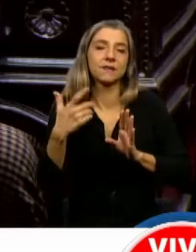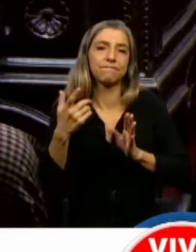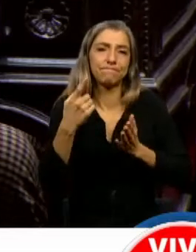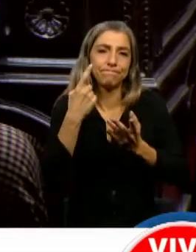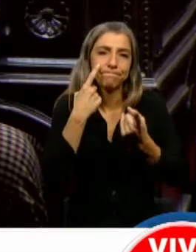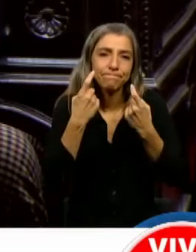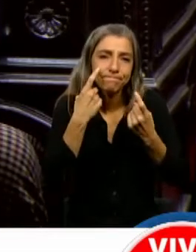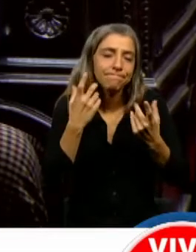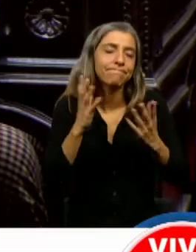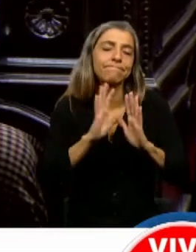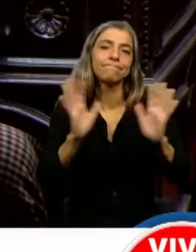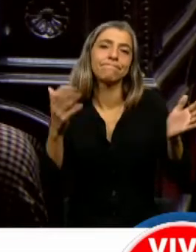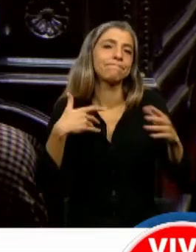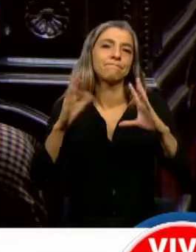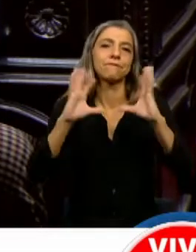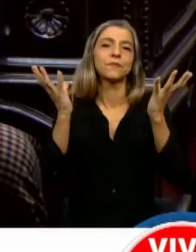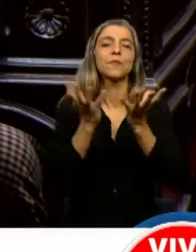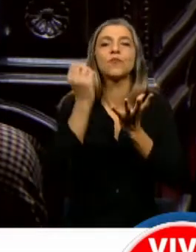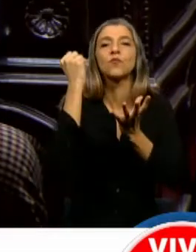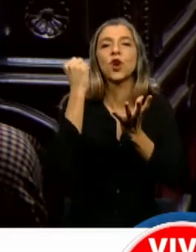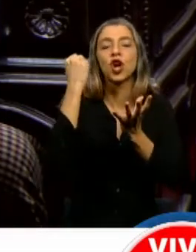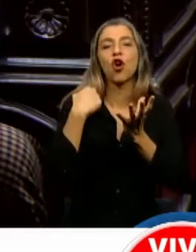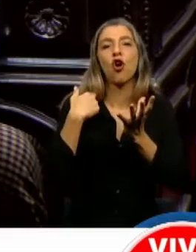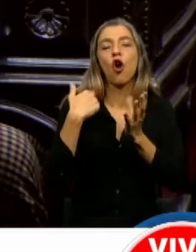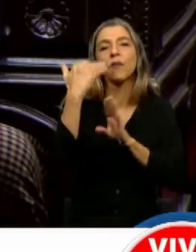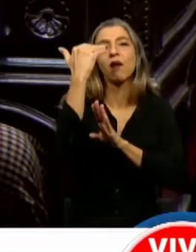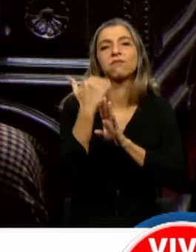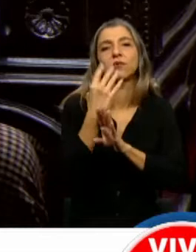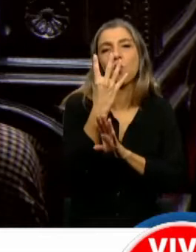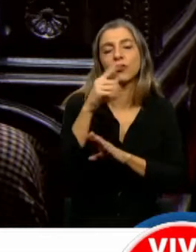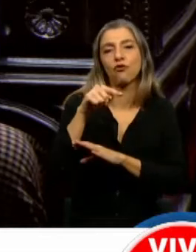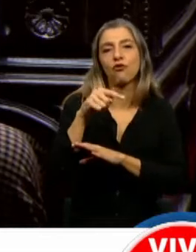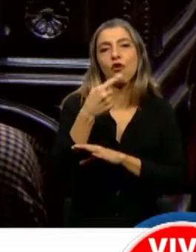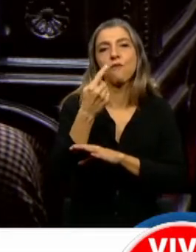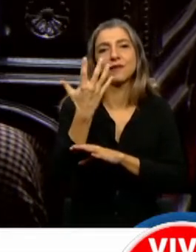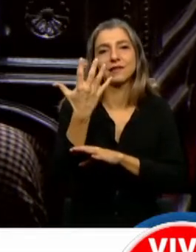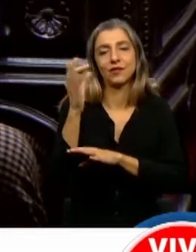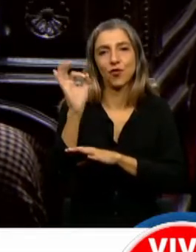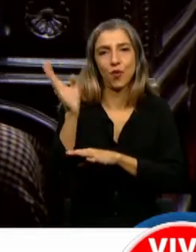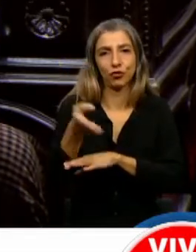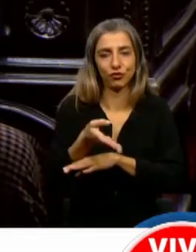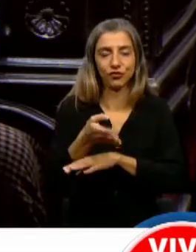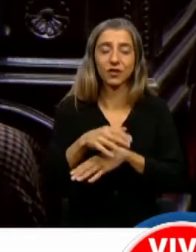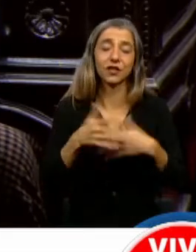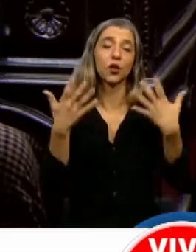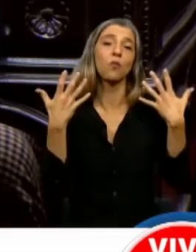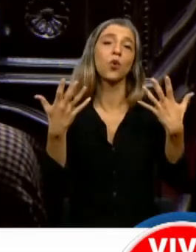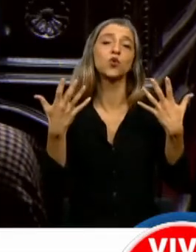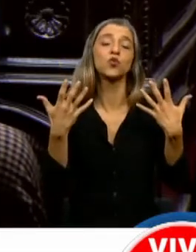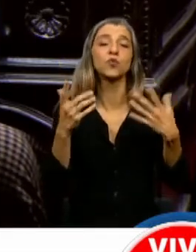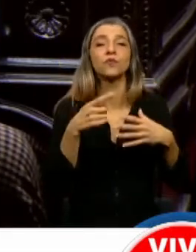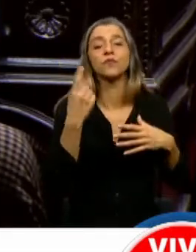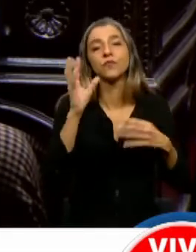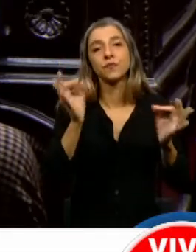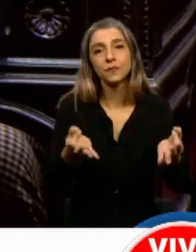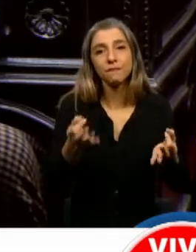la economía mundial iba a caer el 4,5%. Naturalmente que hay una disparidad muy grande,